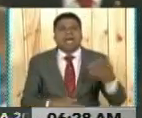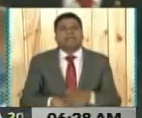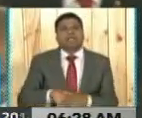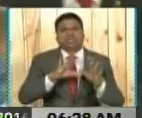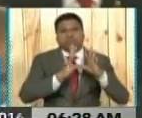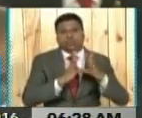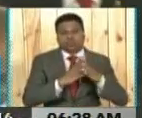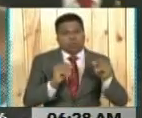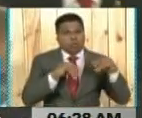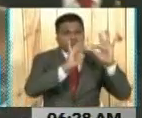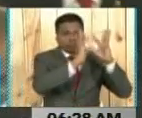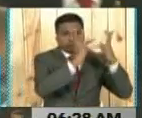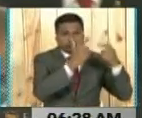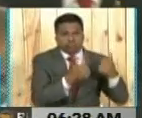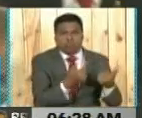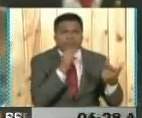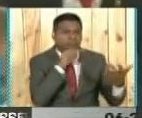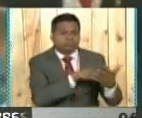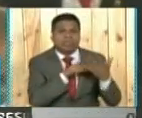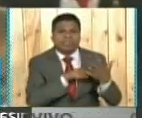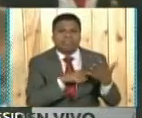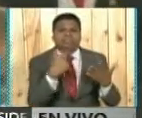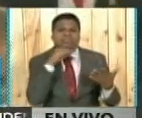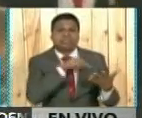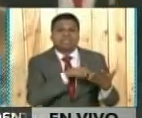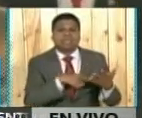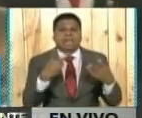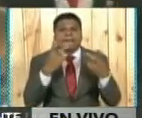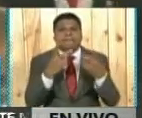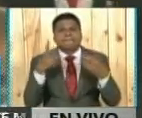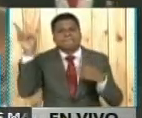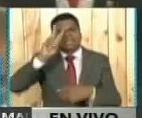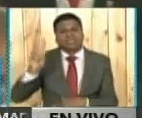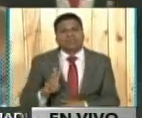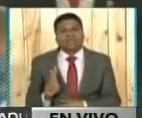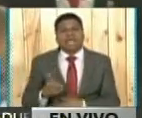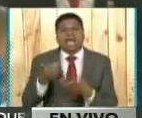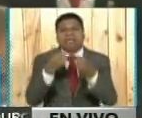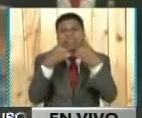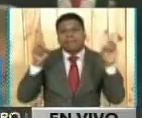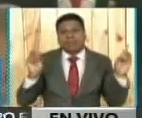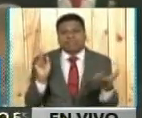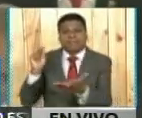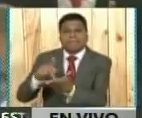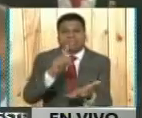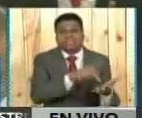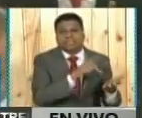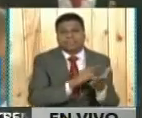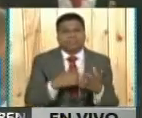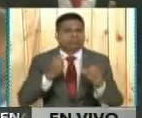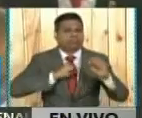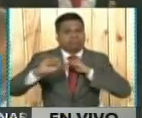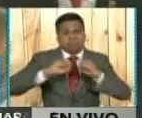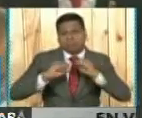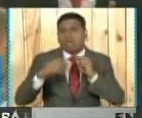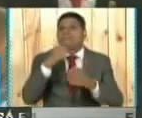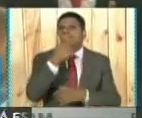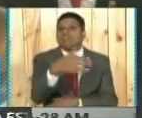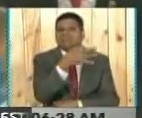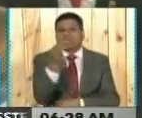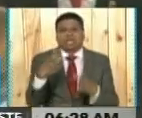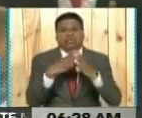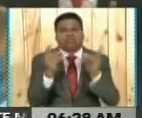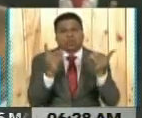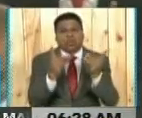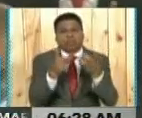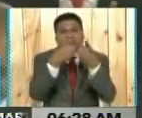hechos demuestran que en Venezuela existe una democracia inclusiva, vibrante, activa, en la que se dirimen las diferencias en paz, en